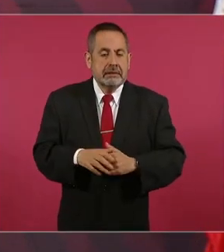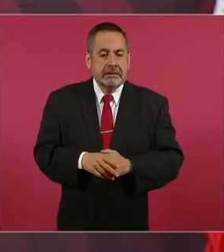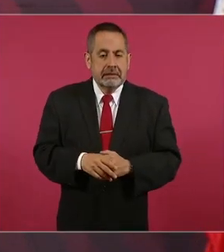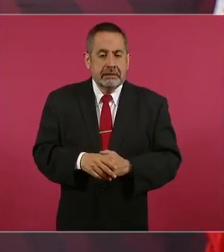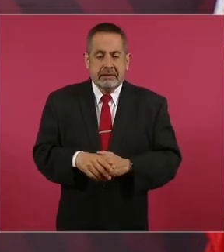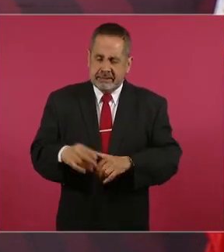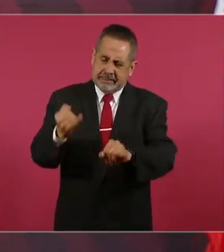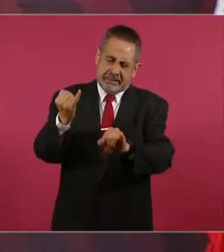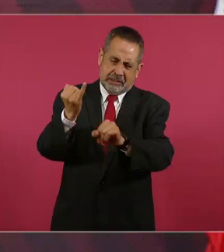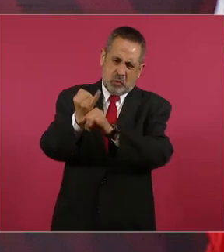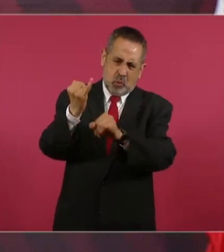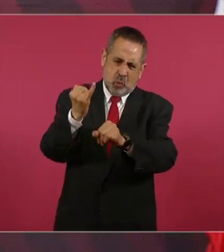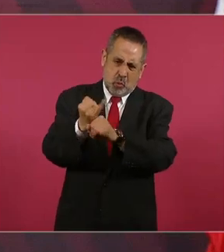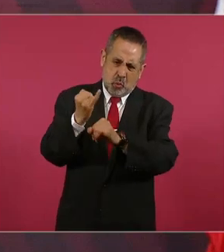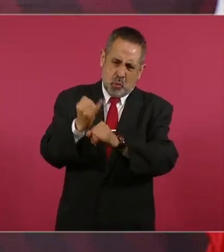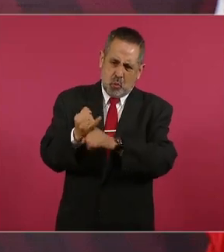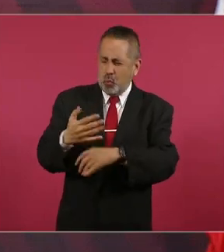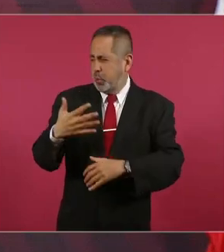el Internet,